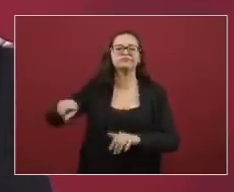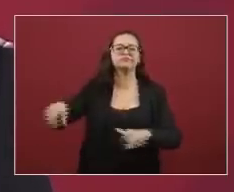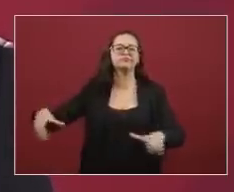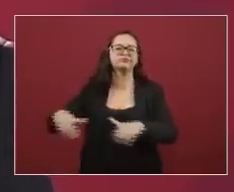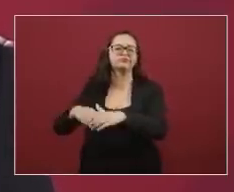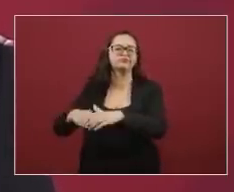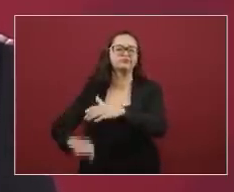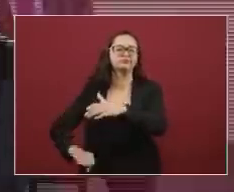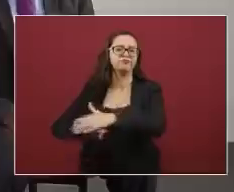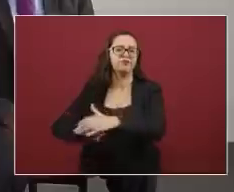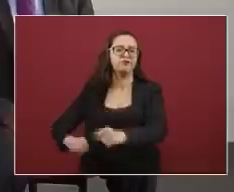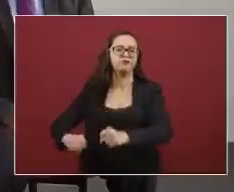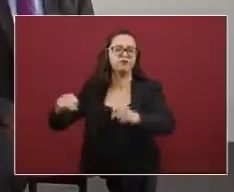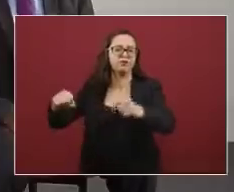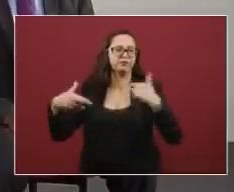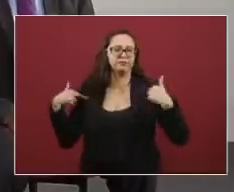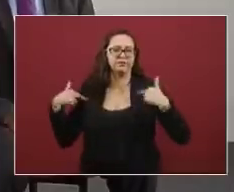magisteriales.